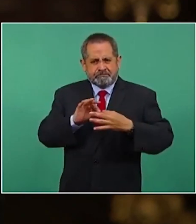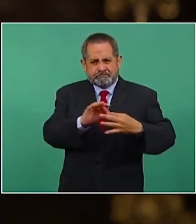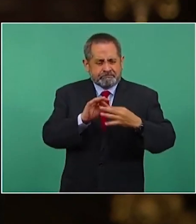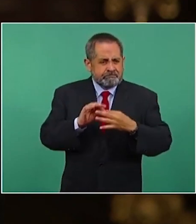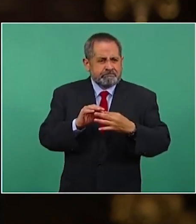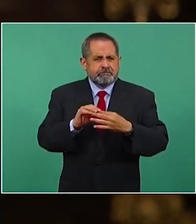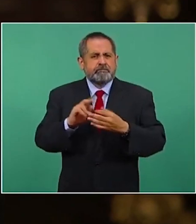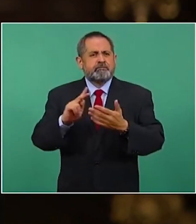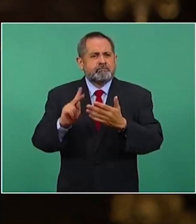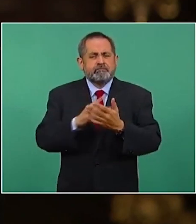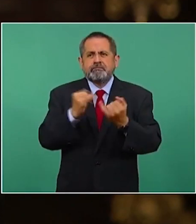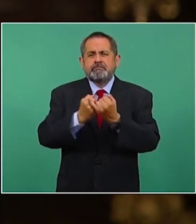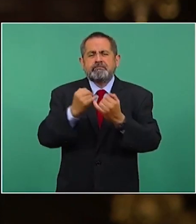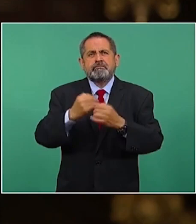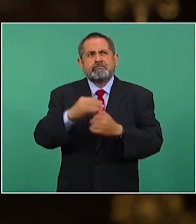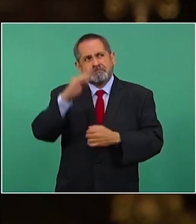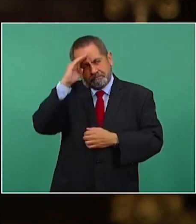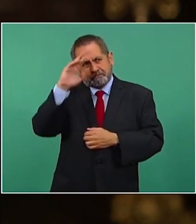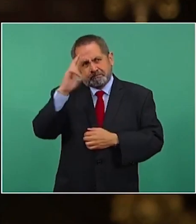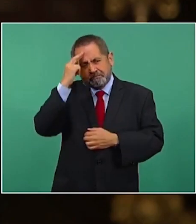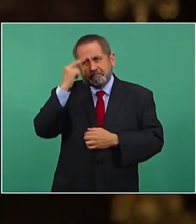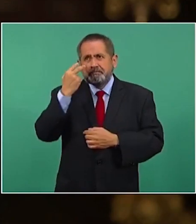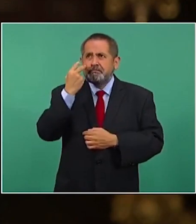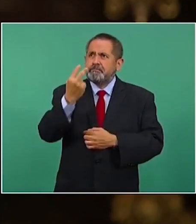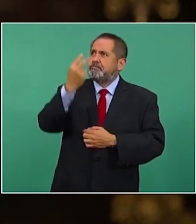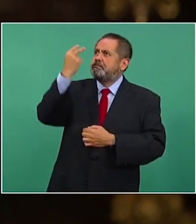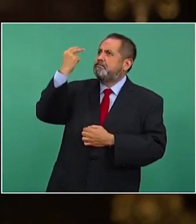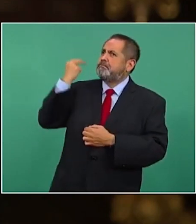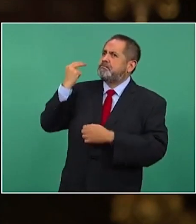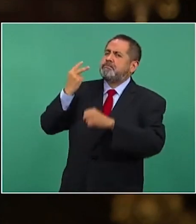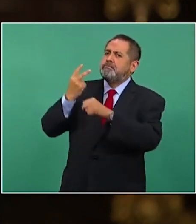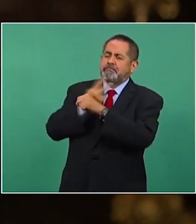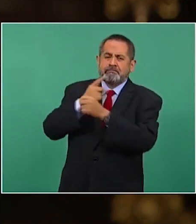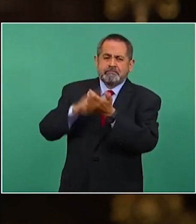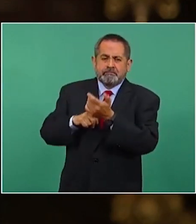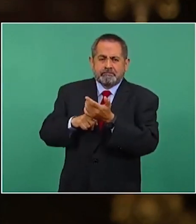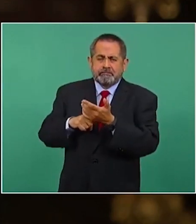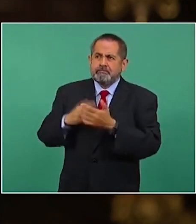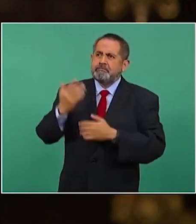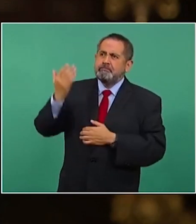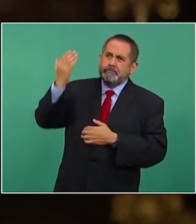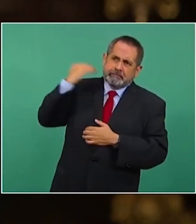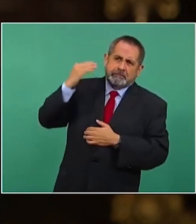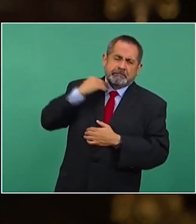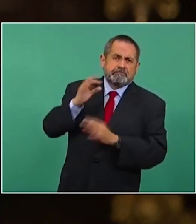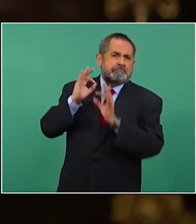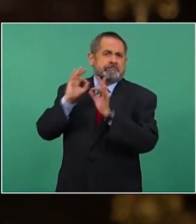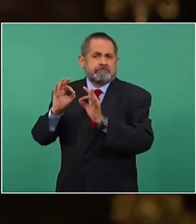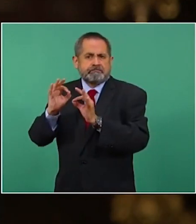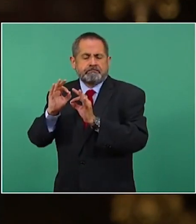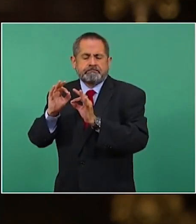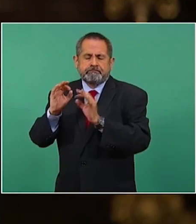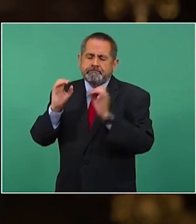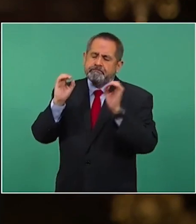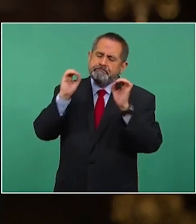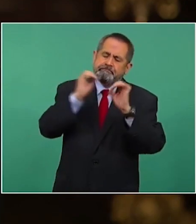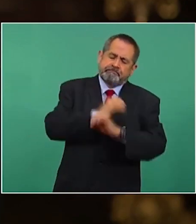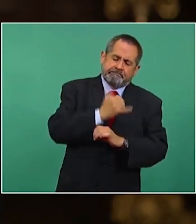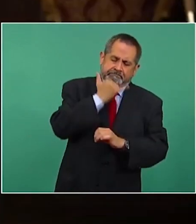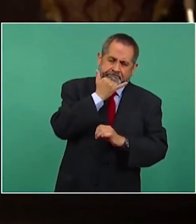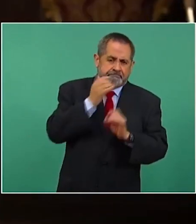y sociales. ¿Qué quiere decir eso? Porque hubiera sido, a mi